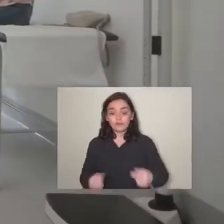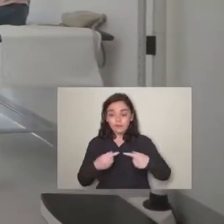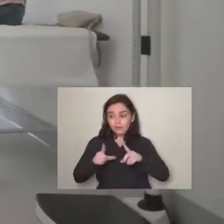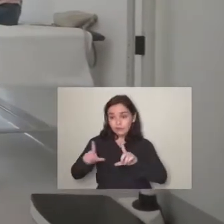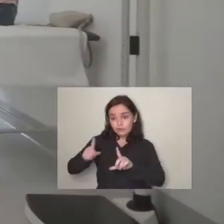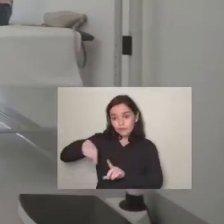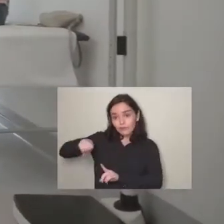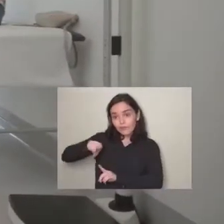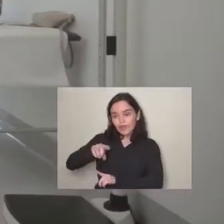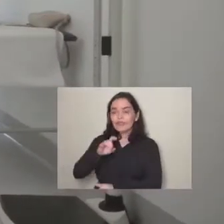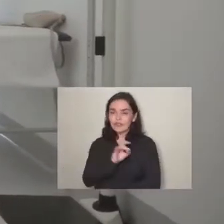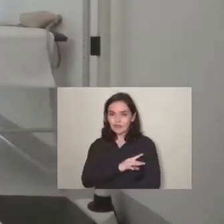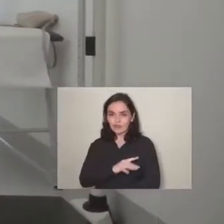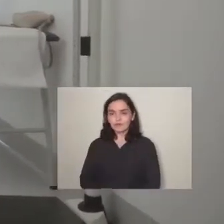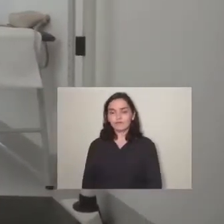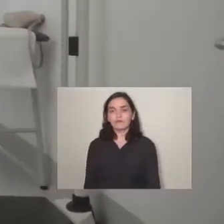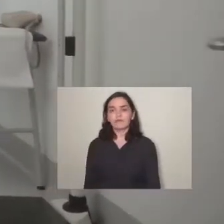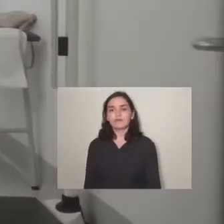Esto es Chile.